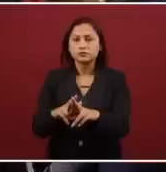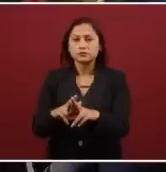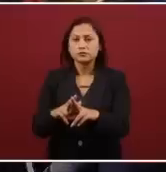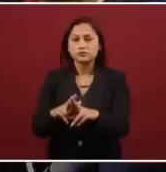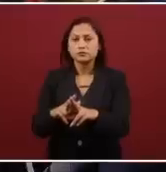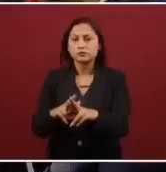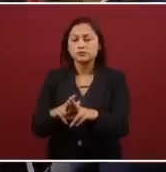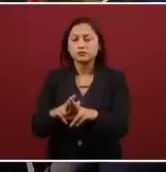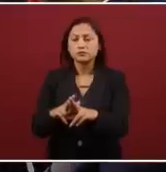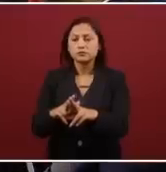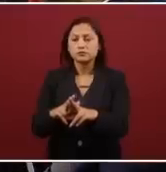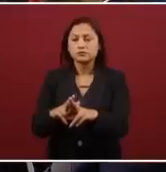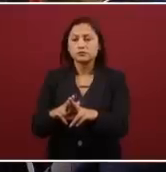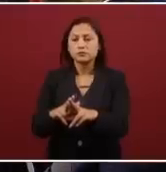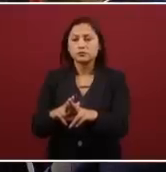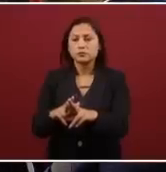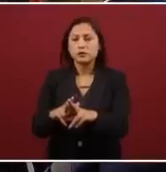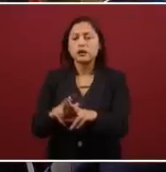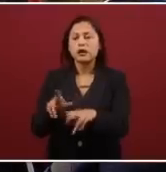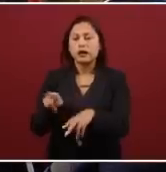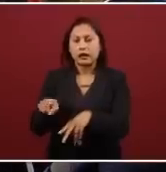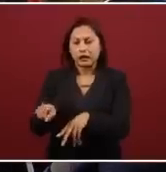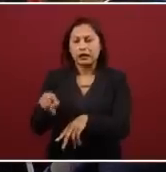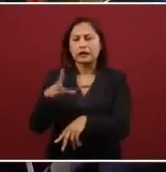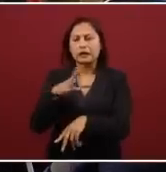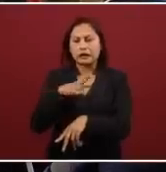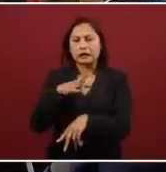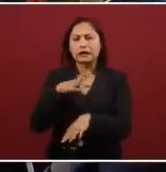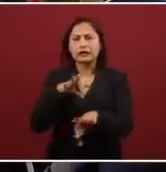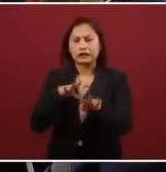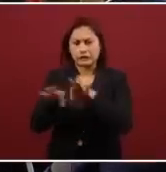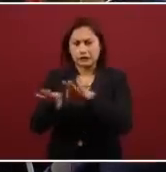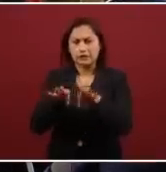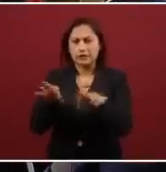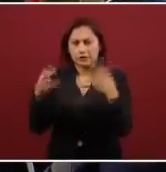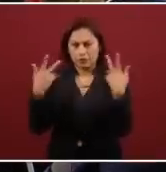que sí están trabajando de maestros,